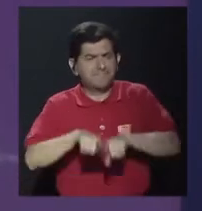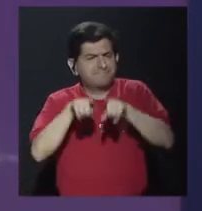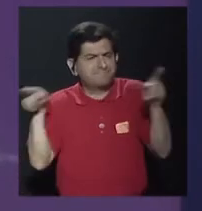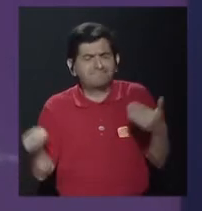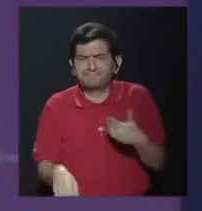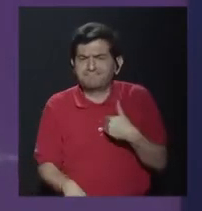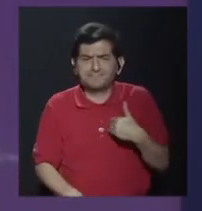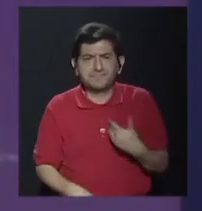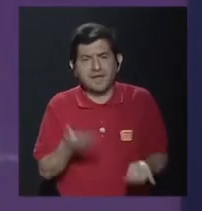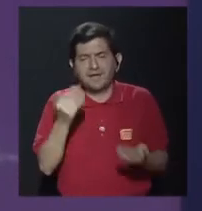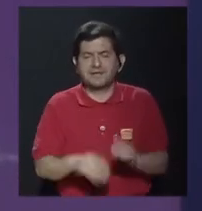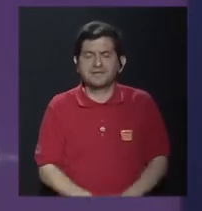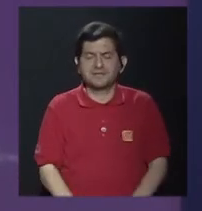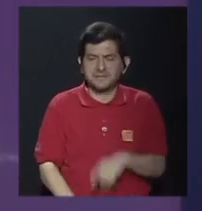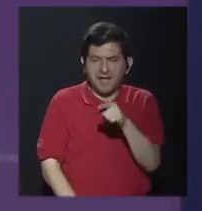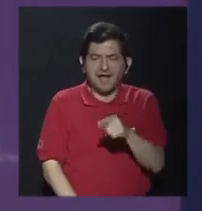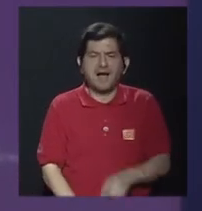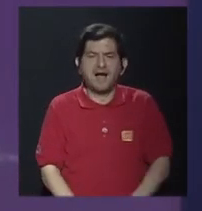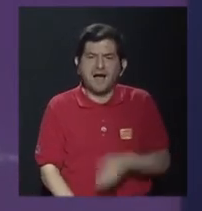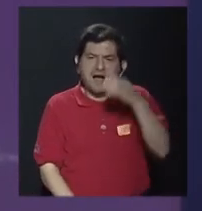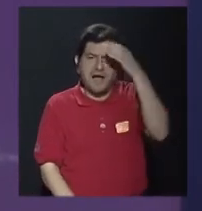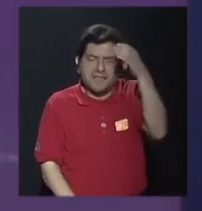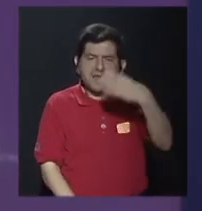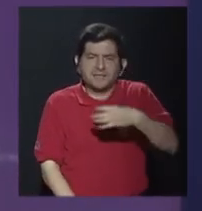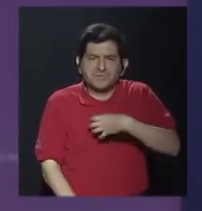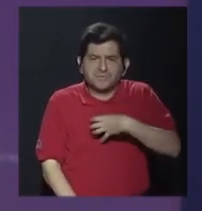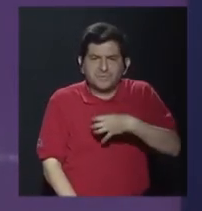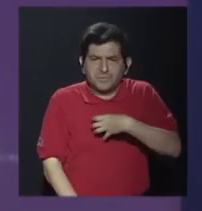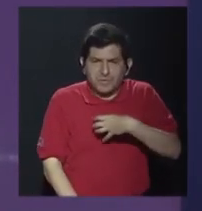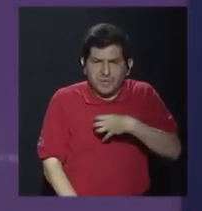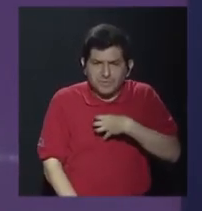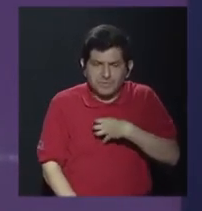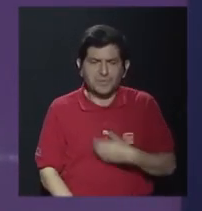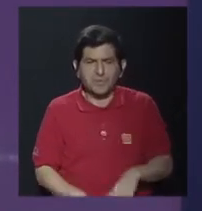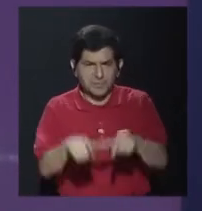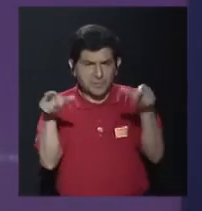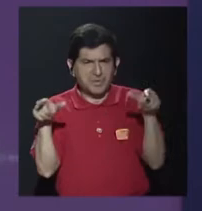una romantización de las culturas nativas. Entonces,